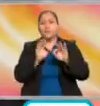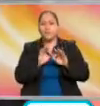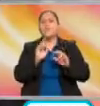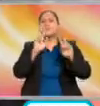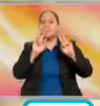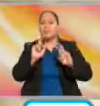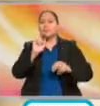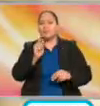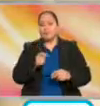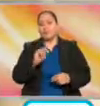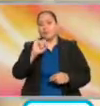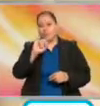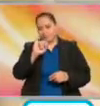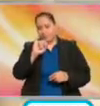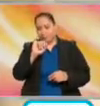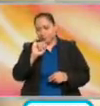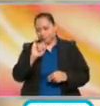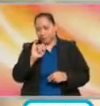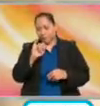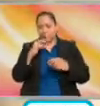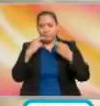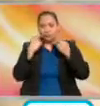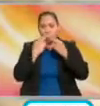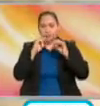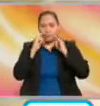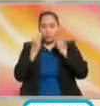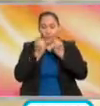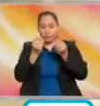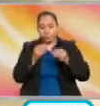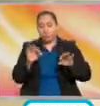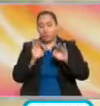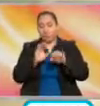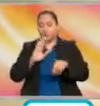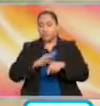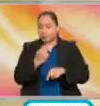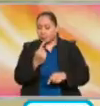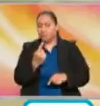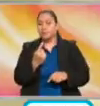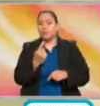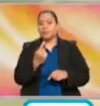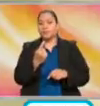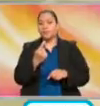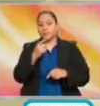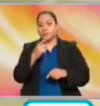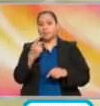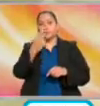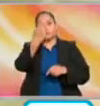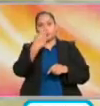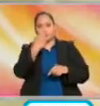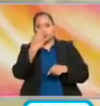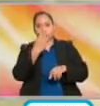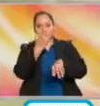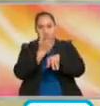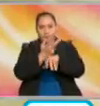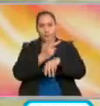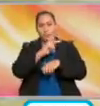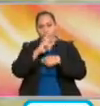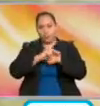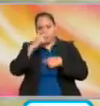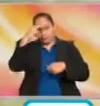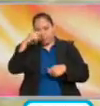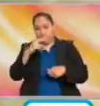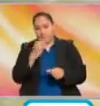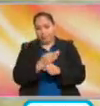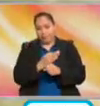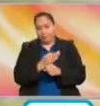Sí, es una reunión bastante importante, justo por el momento que llevan la relación bilateral entre nuestros dos países, que es un momento de